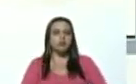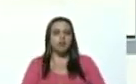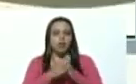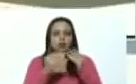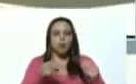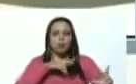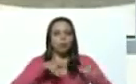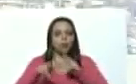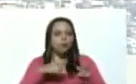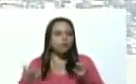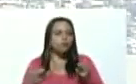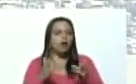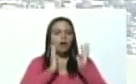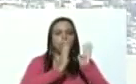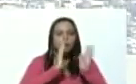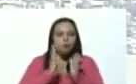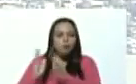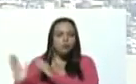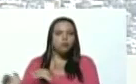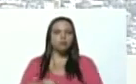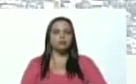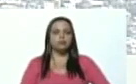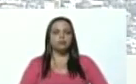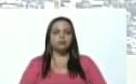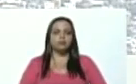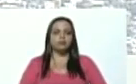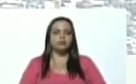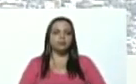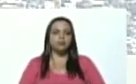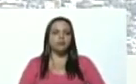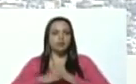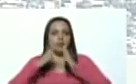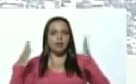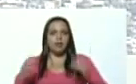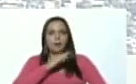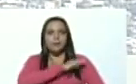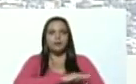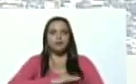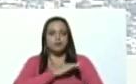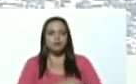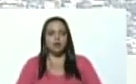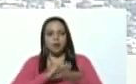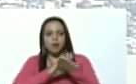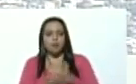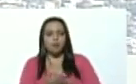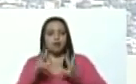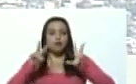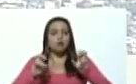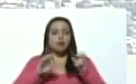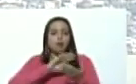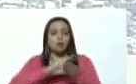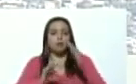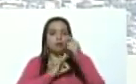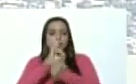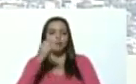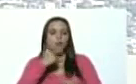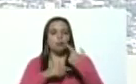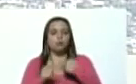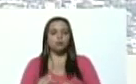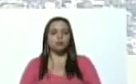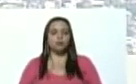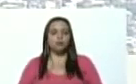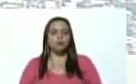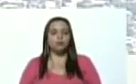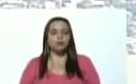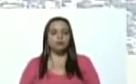aspectos logísticos, organizativos, de la Gran Misión Barrio Nuevo, Barrio Tricolor. Y